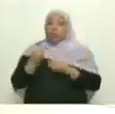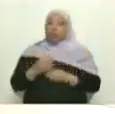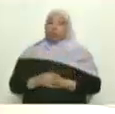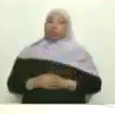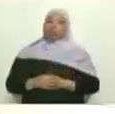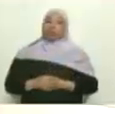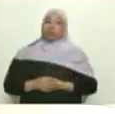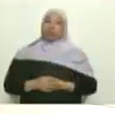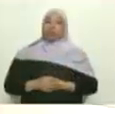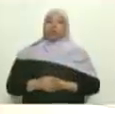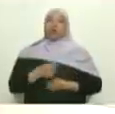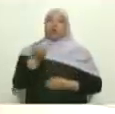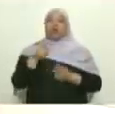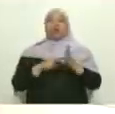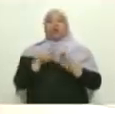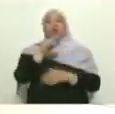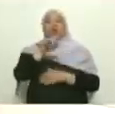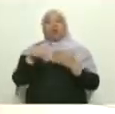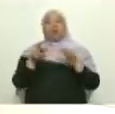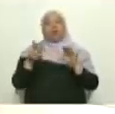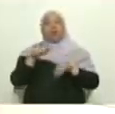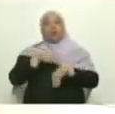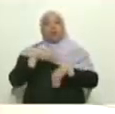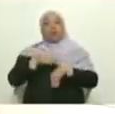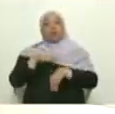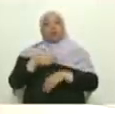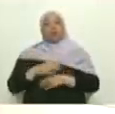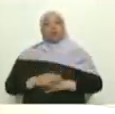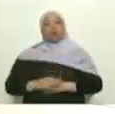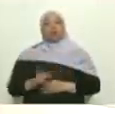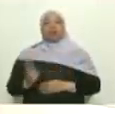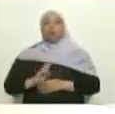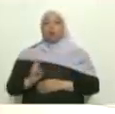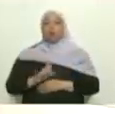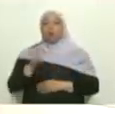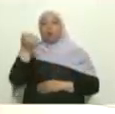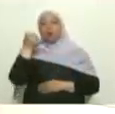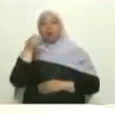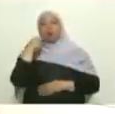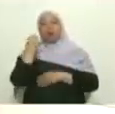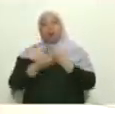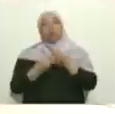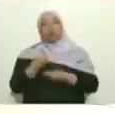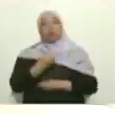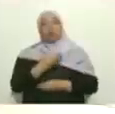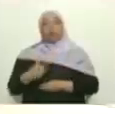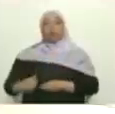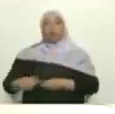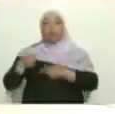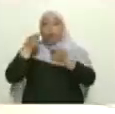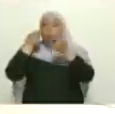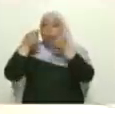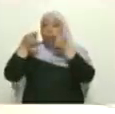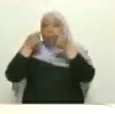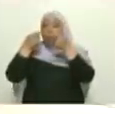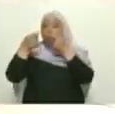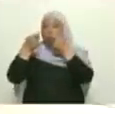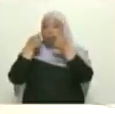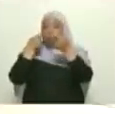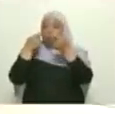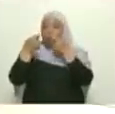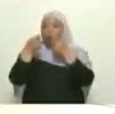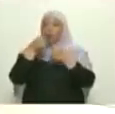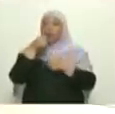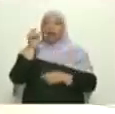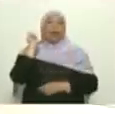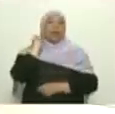Bien, a esta hora, 12:28 minutos del mediodía, de inmediato vamos a escuchar palabras del fiscal general de la República,